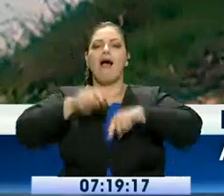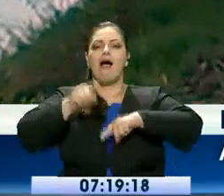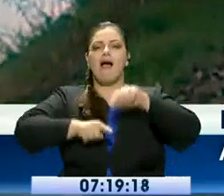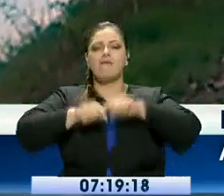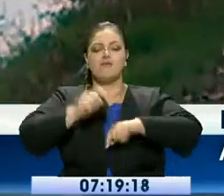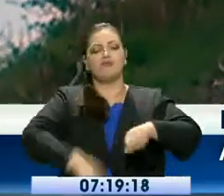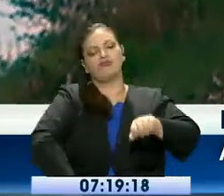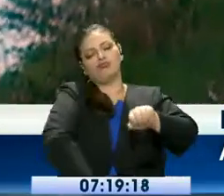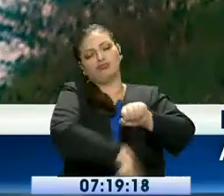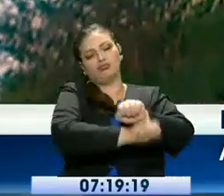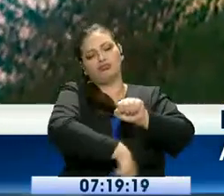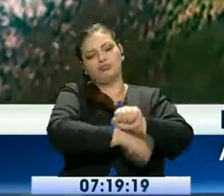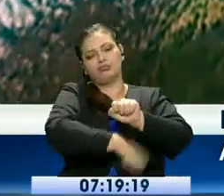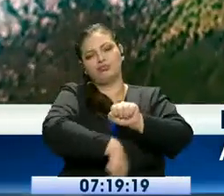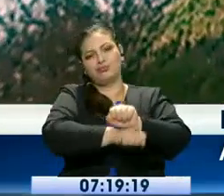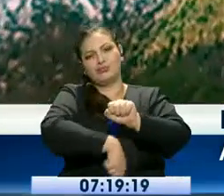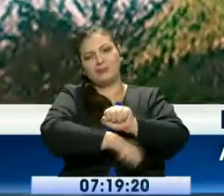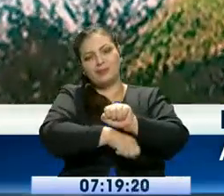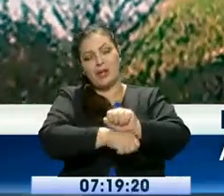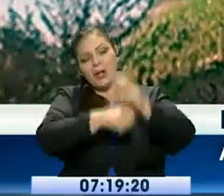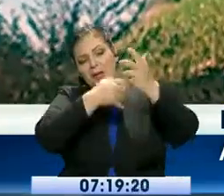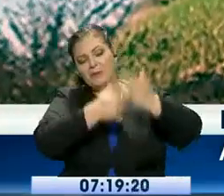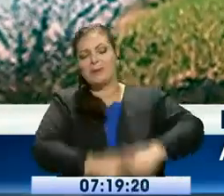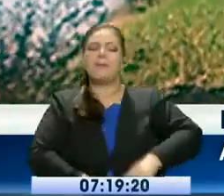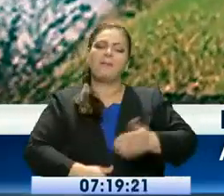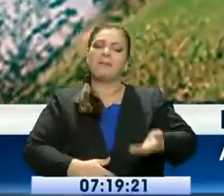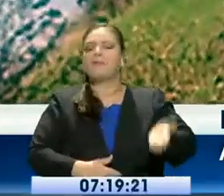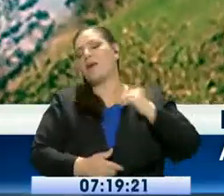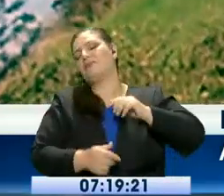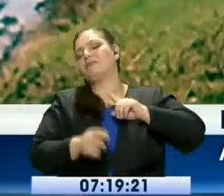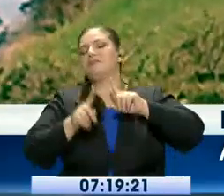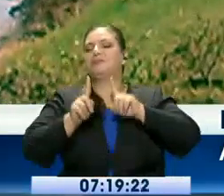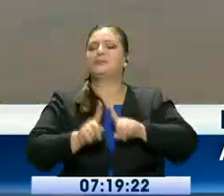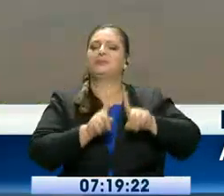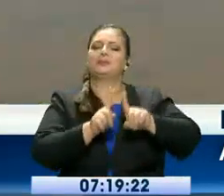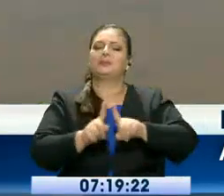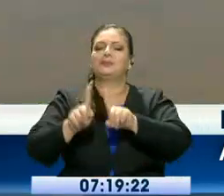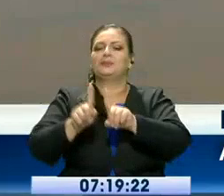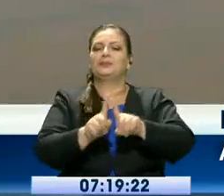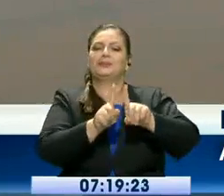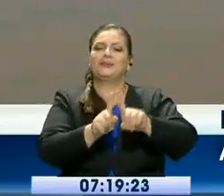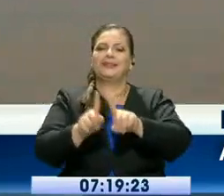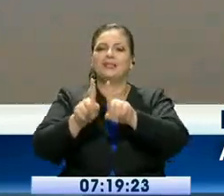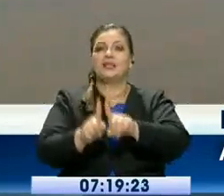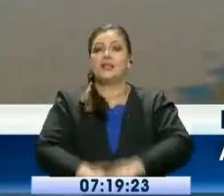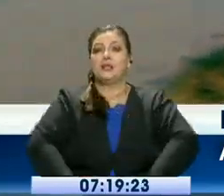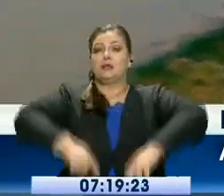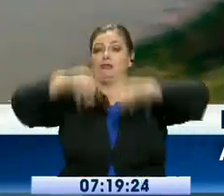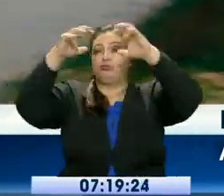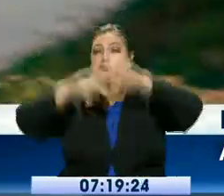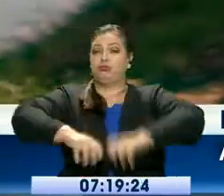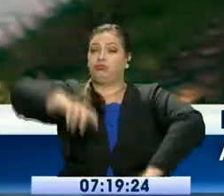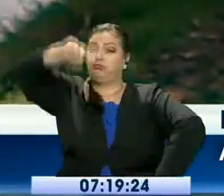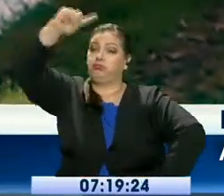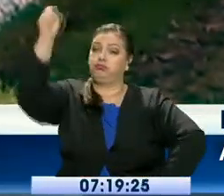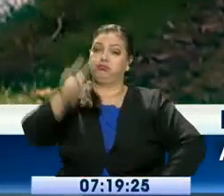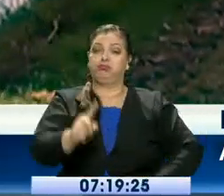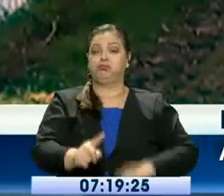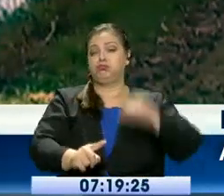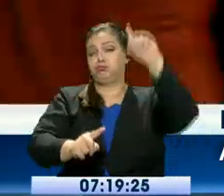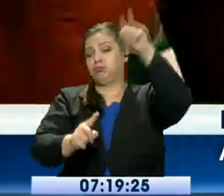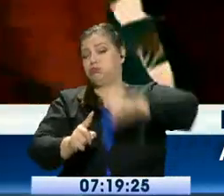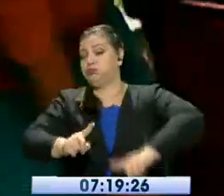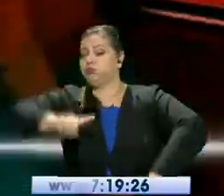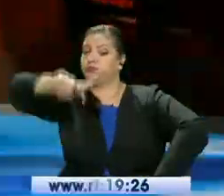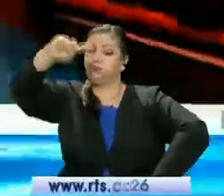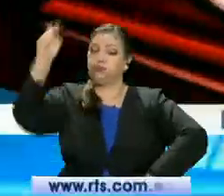los caminos que conducen a la parroquia Juan Bautista Aguirre del Cantón Daule. Una tempestad impidió que lo logren. Llovía y